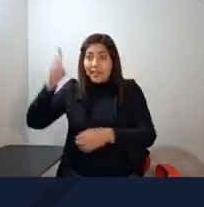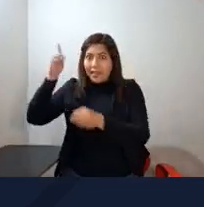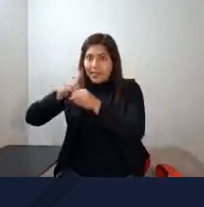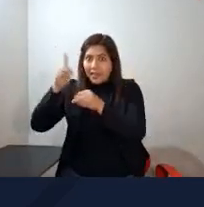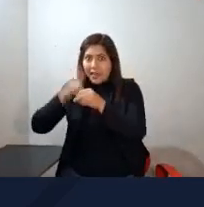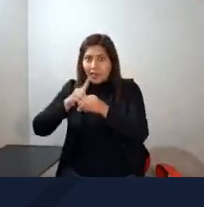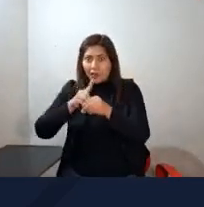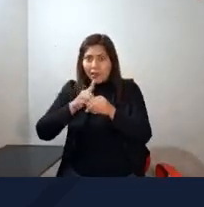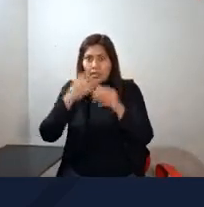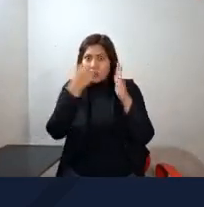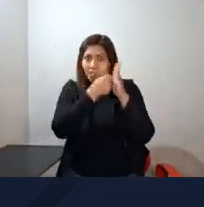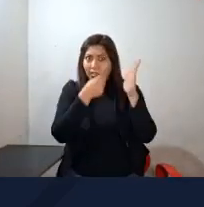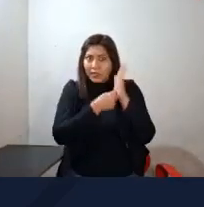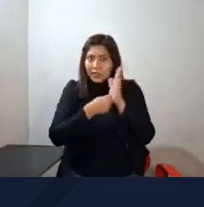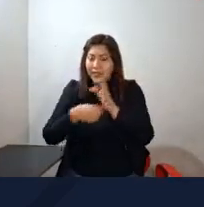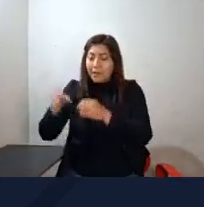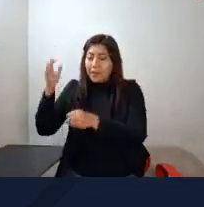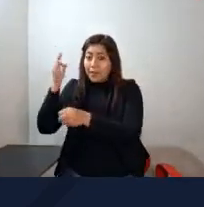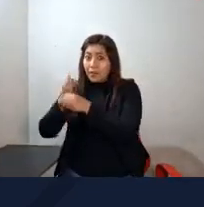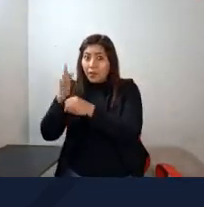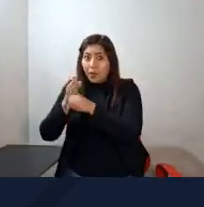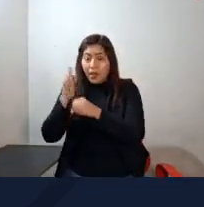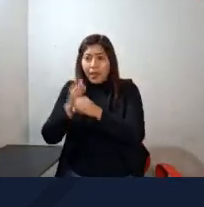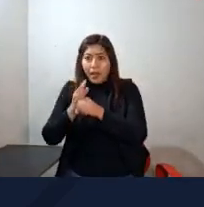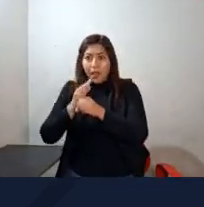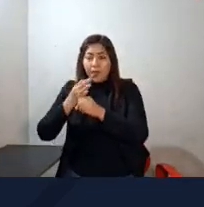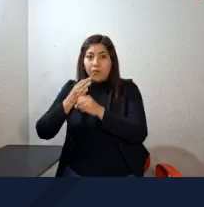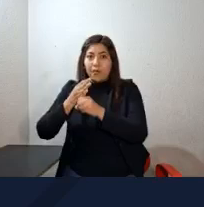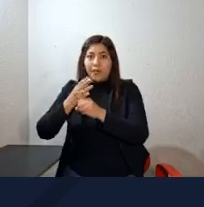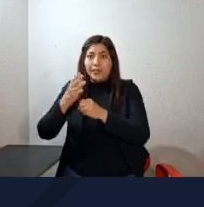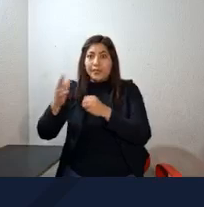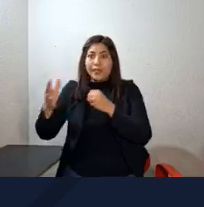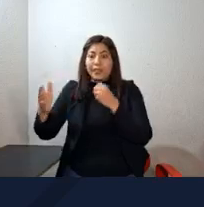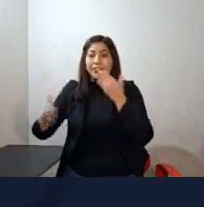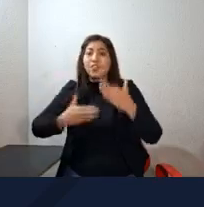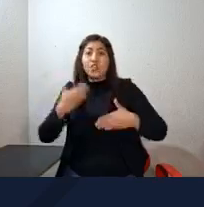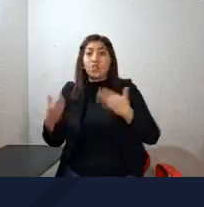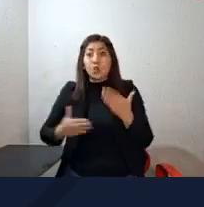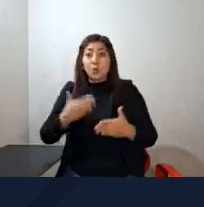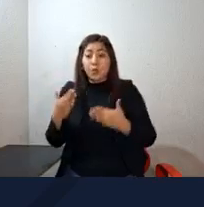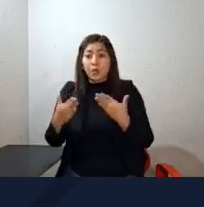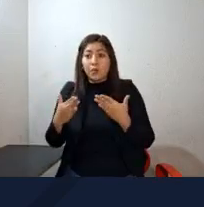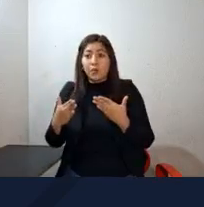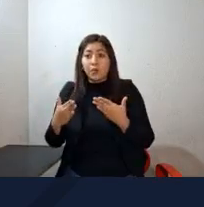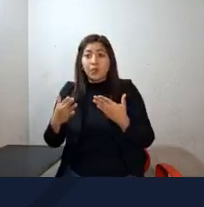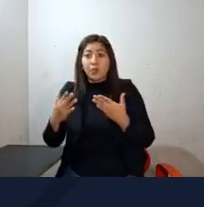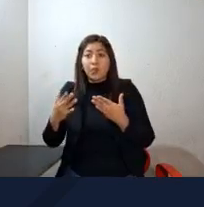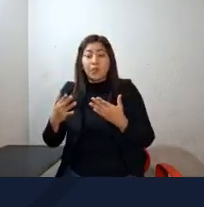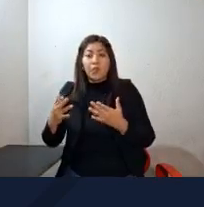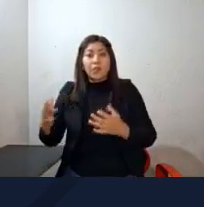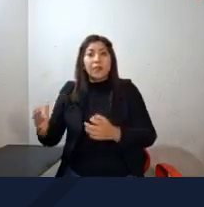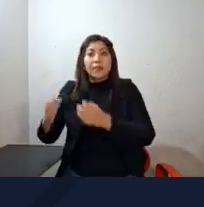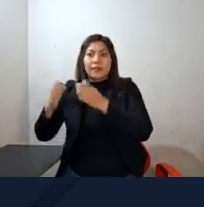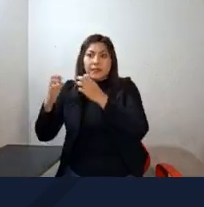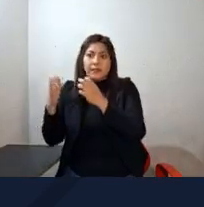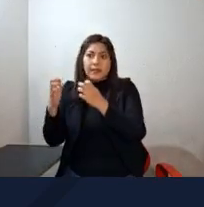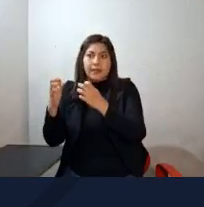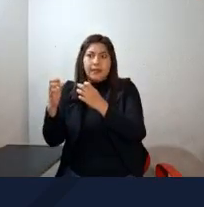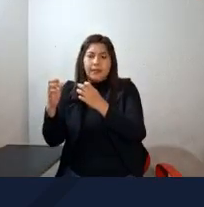momento puedo disfrutar del inmueble, porque ya soy propietario.